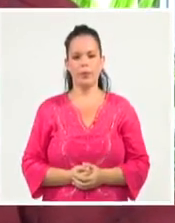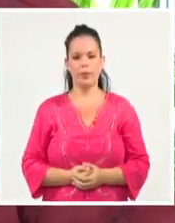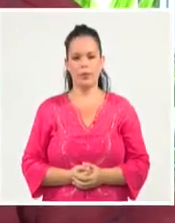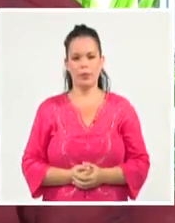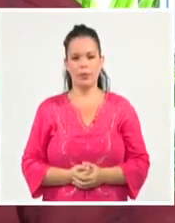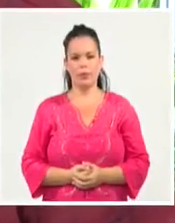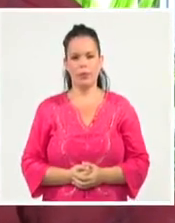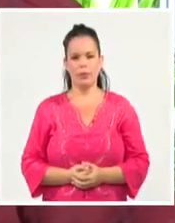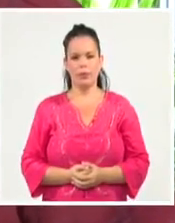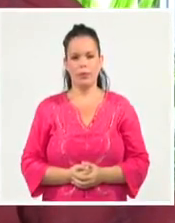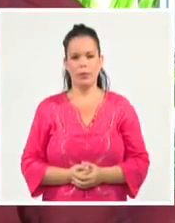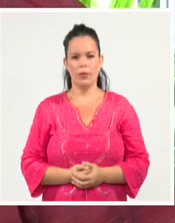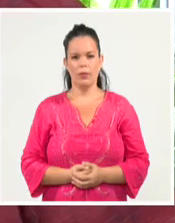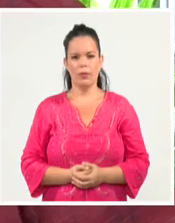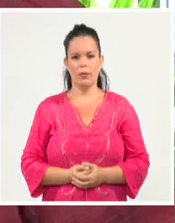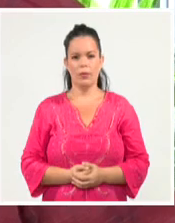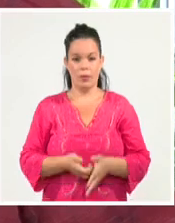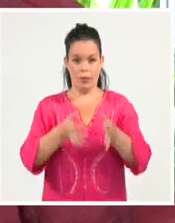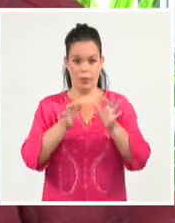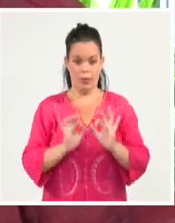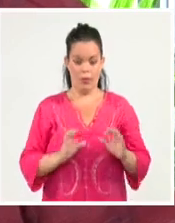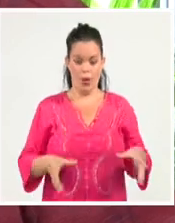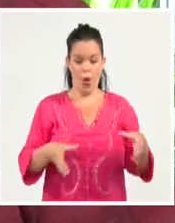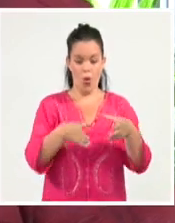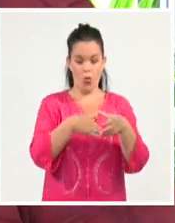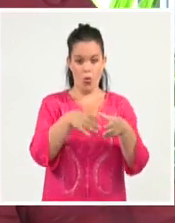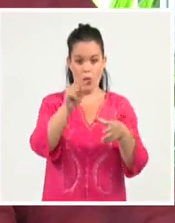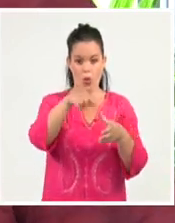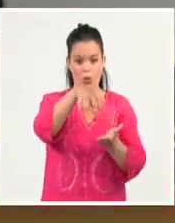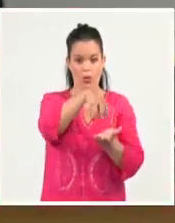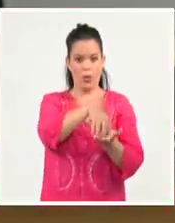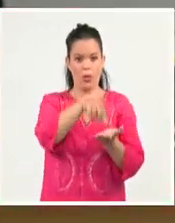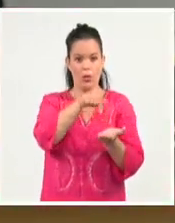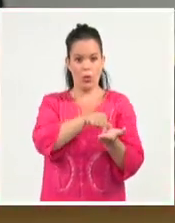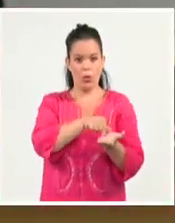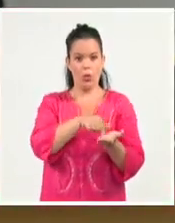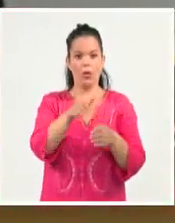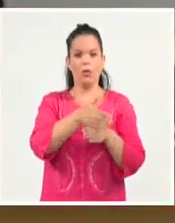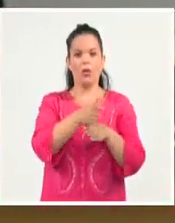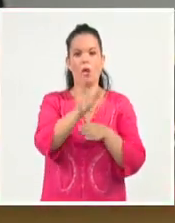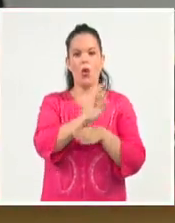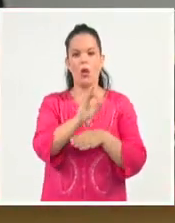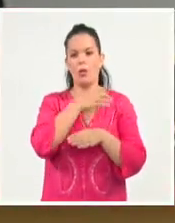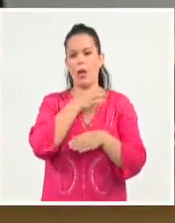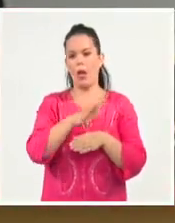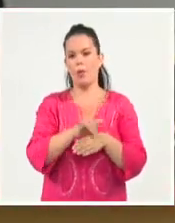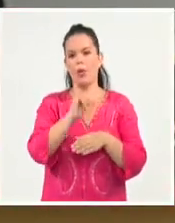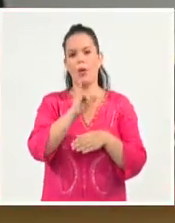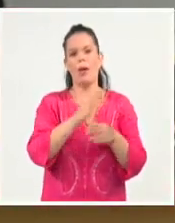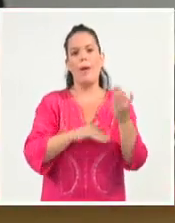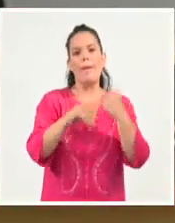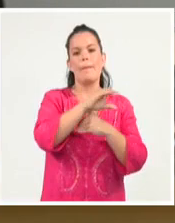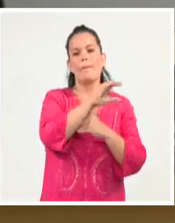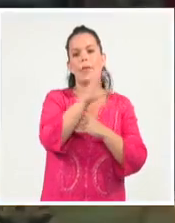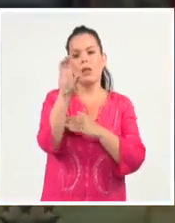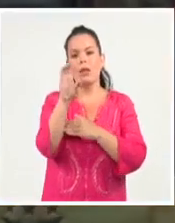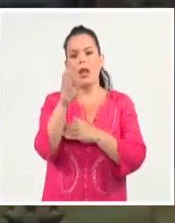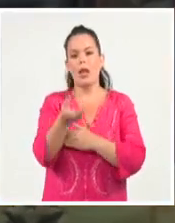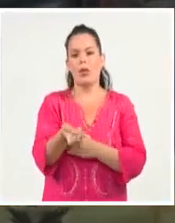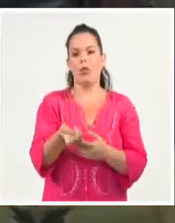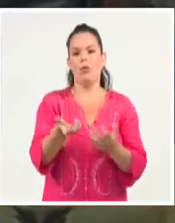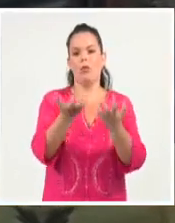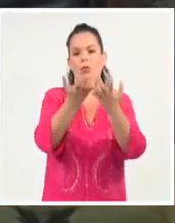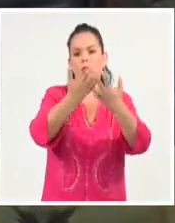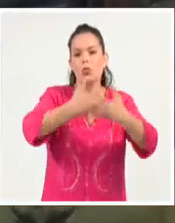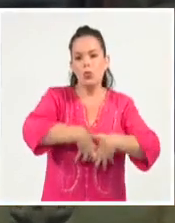En este puesto de dirección nacional están organismos tan importantes como el Ministerio de Industria, que era encargado de la producción,